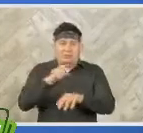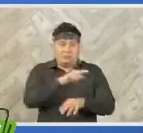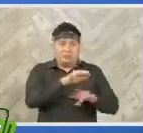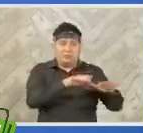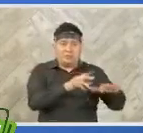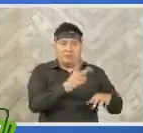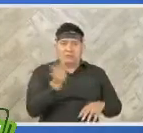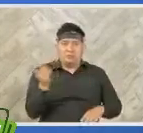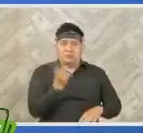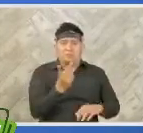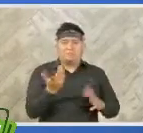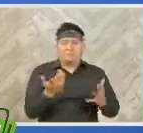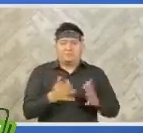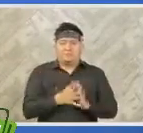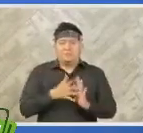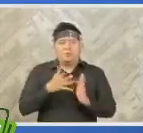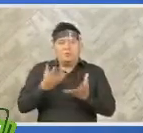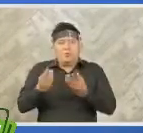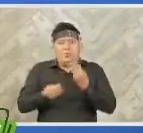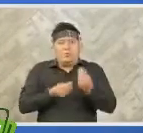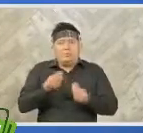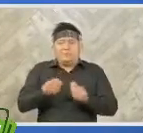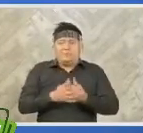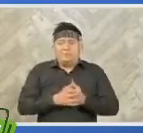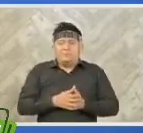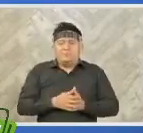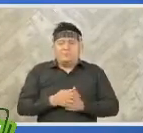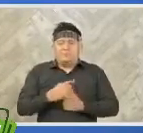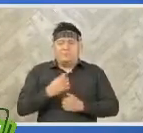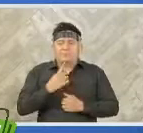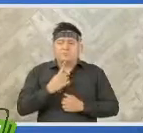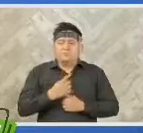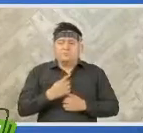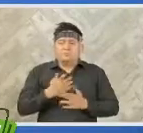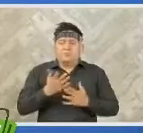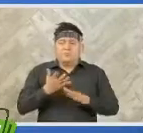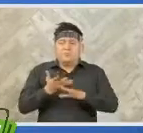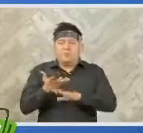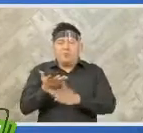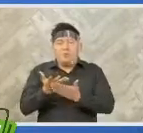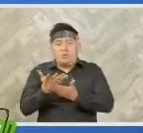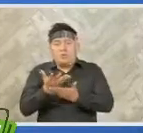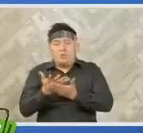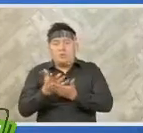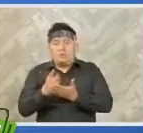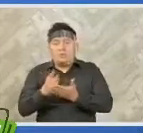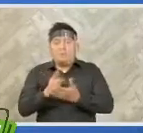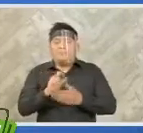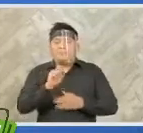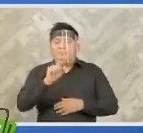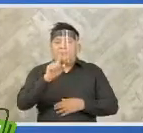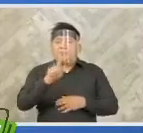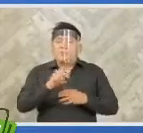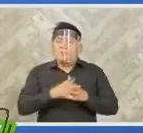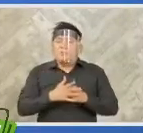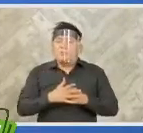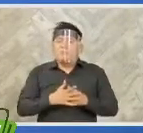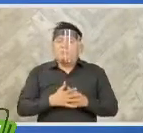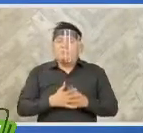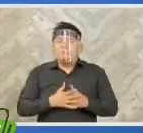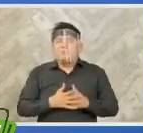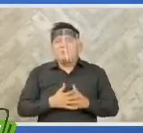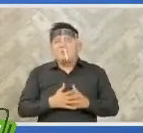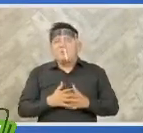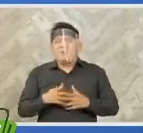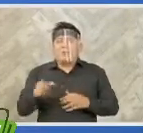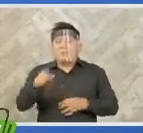marco del cumplimiento del plan, que es un poco el espacio que nos convoca, pero también orientando estas preguntas de cara a la ciudadanía que nos pueden